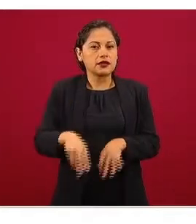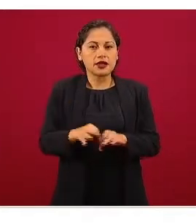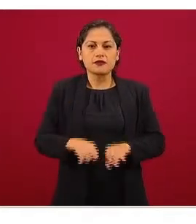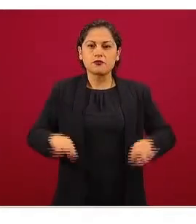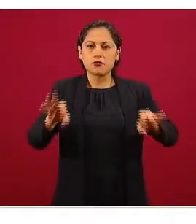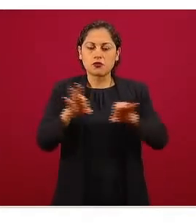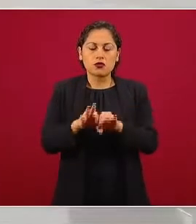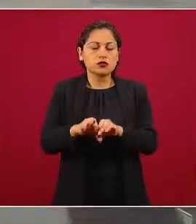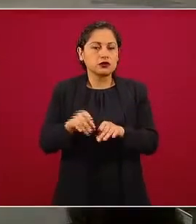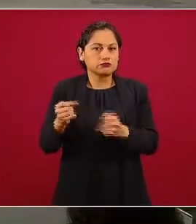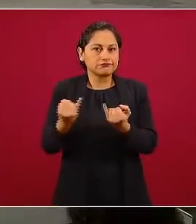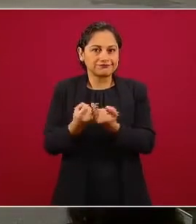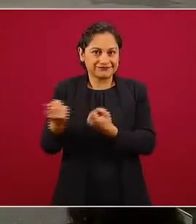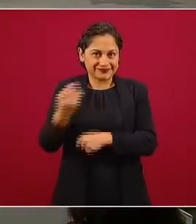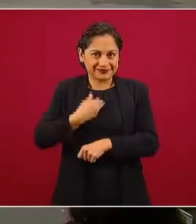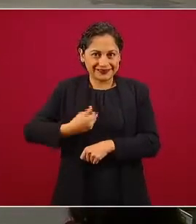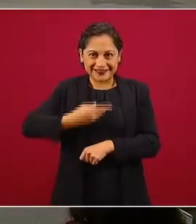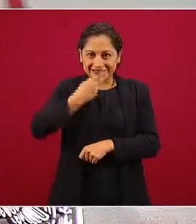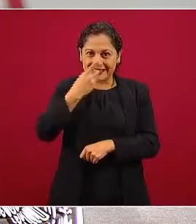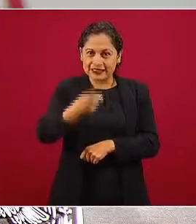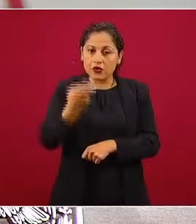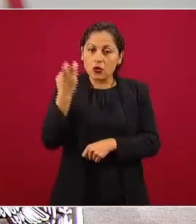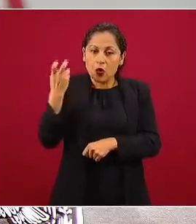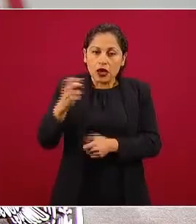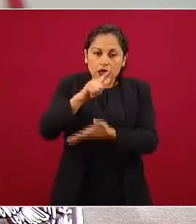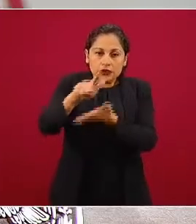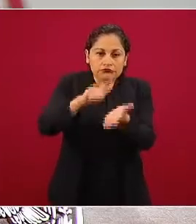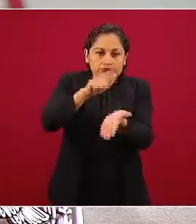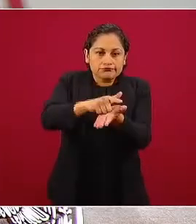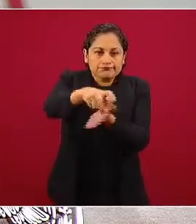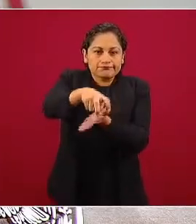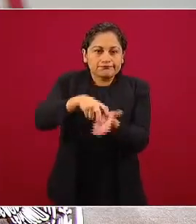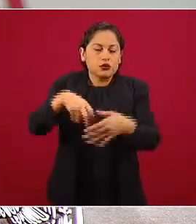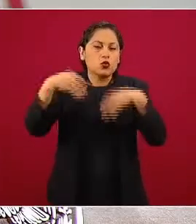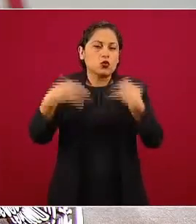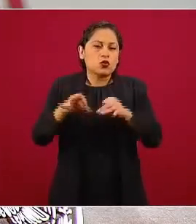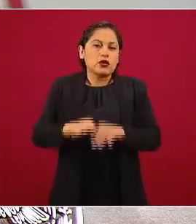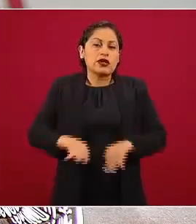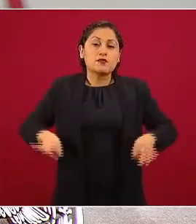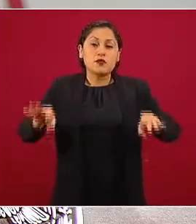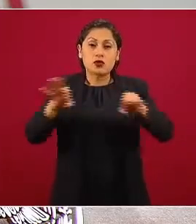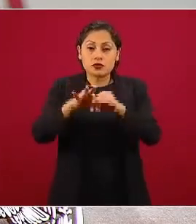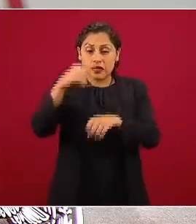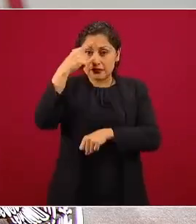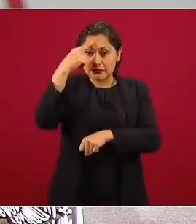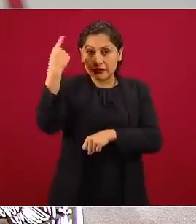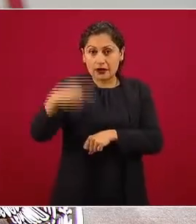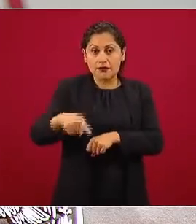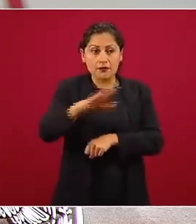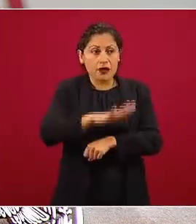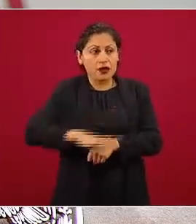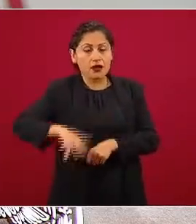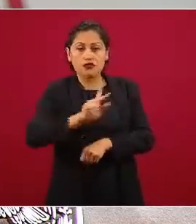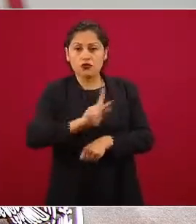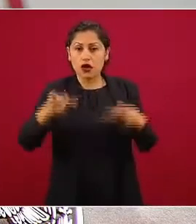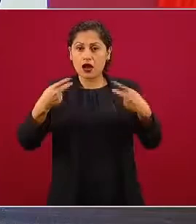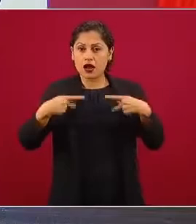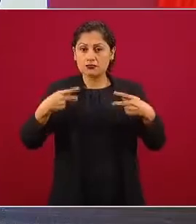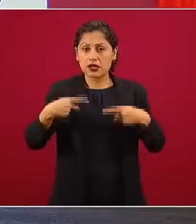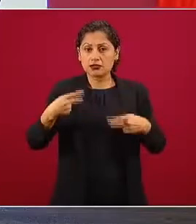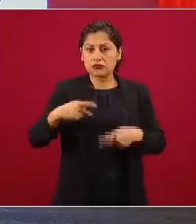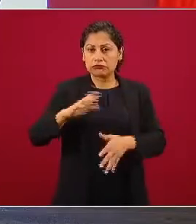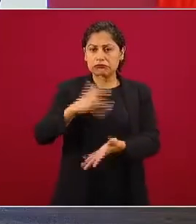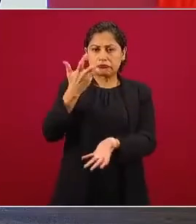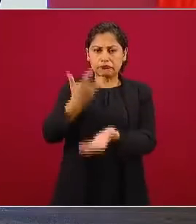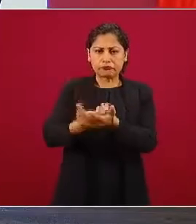como dijo el presidente, muy, muy importante en la construcción de un sistema para una vida justa para los adultos mayores. y